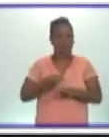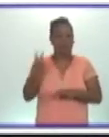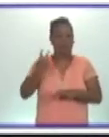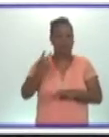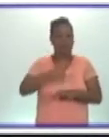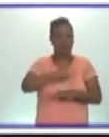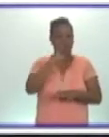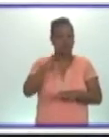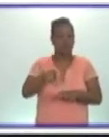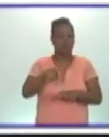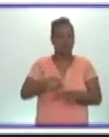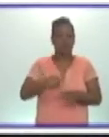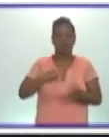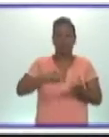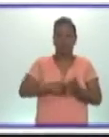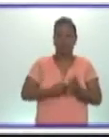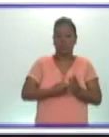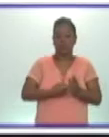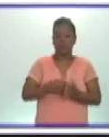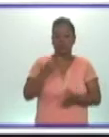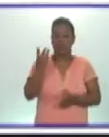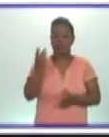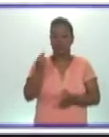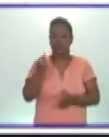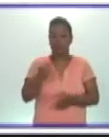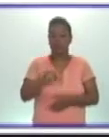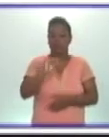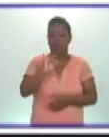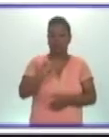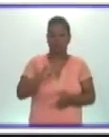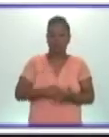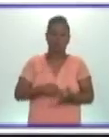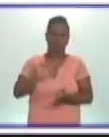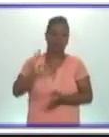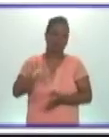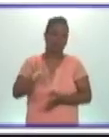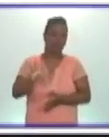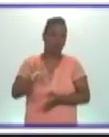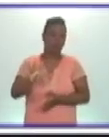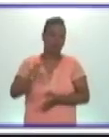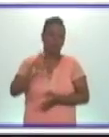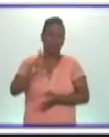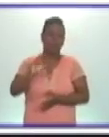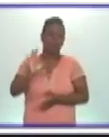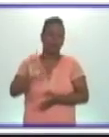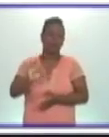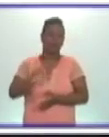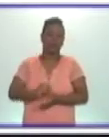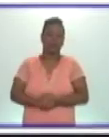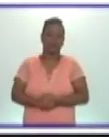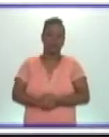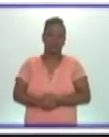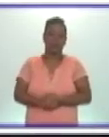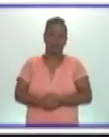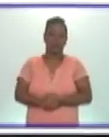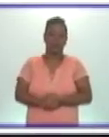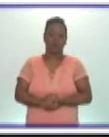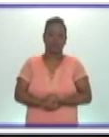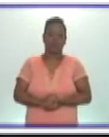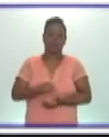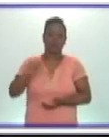Multiplicamos los coeficientes. 7 por 4, 28. Y